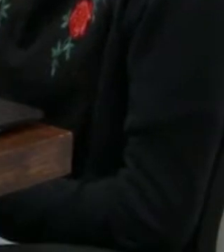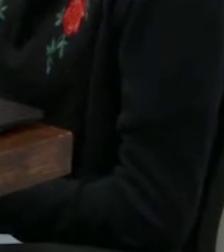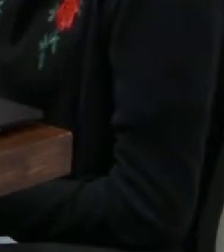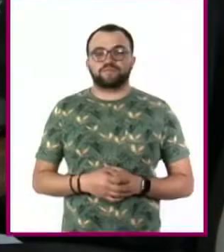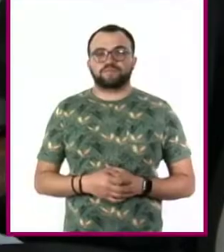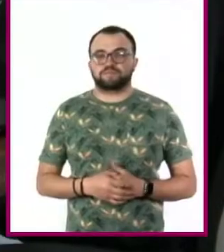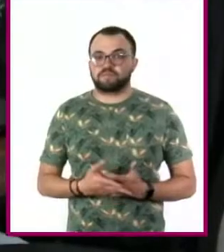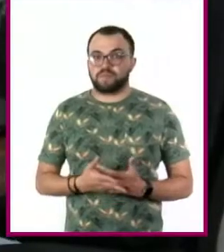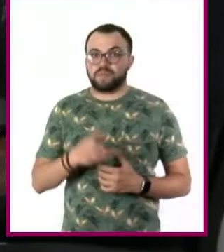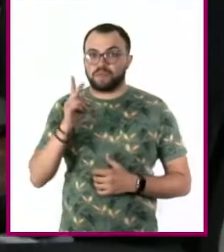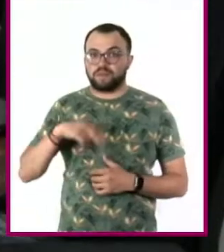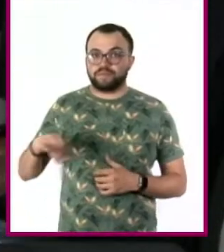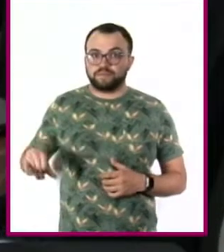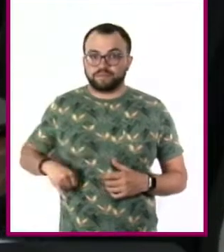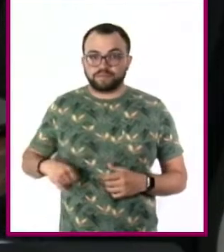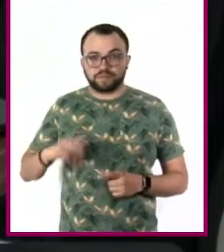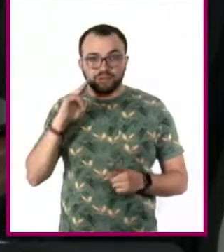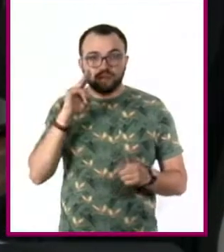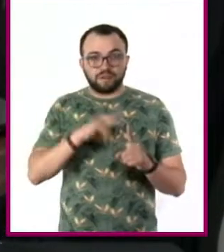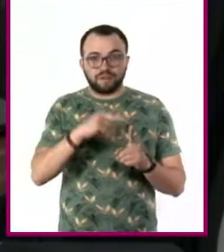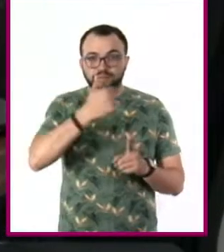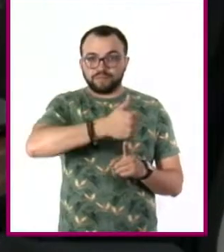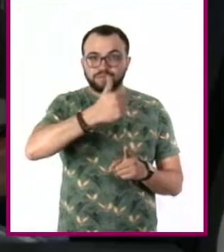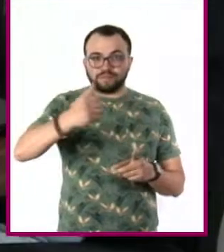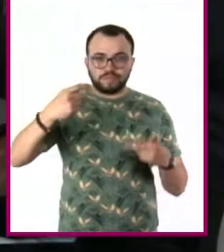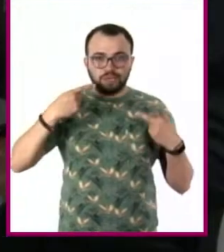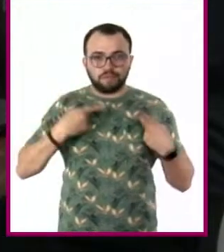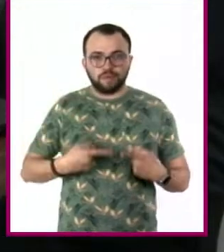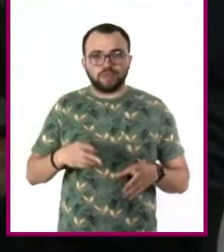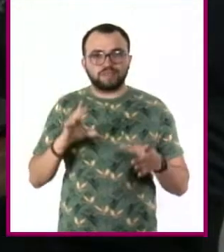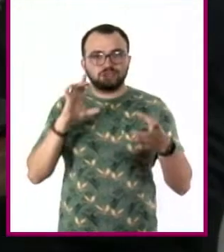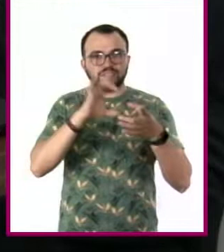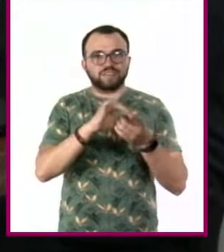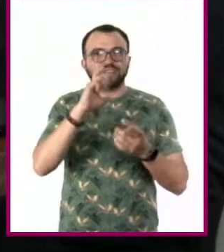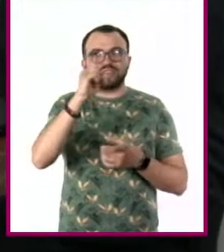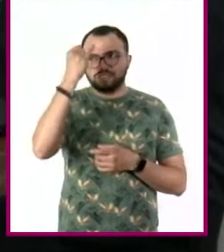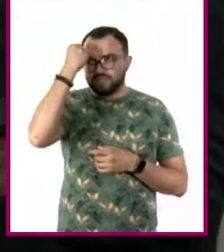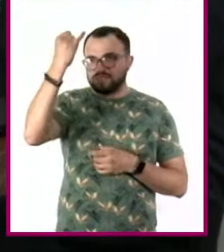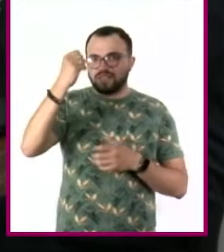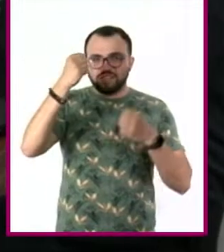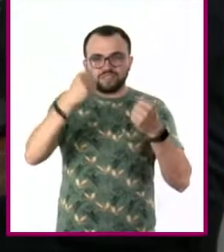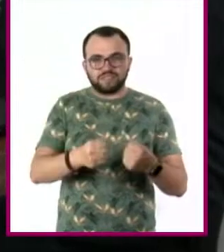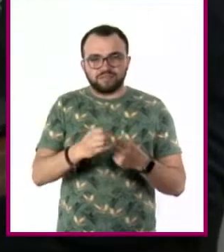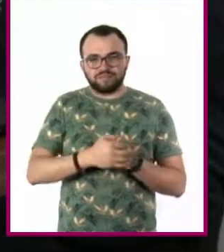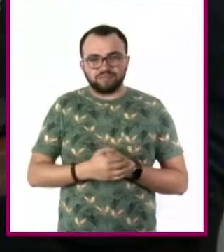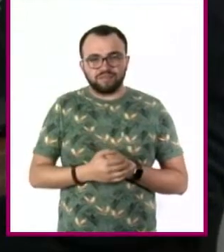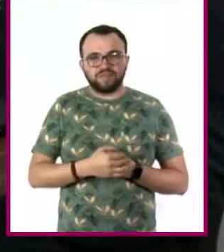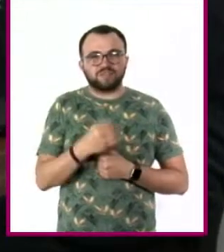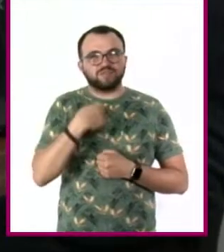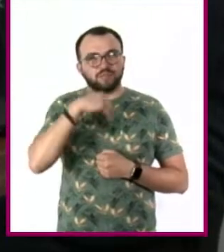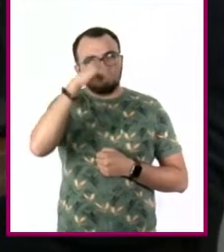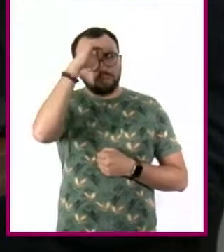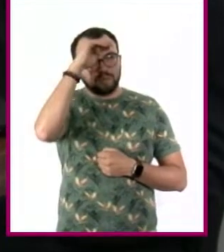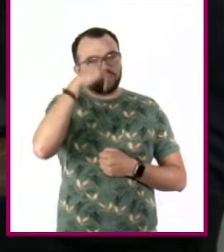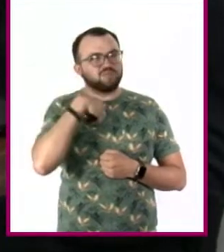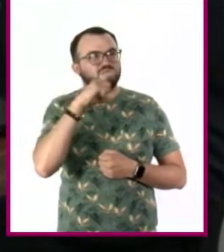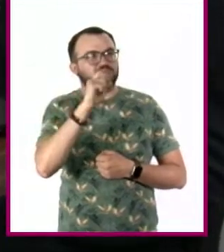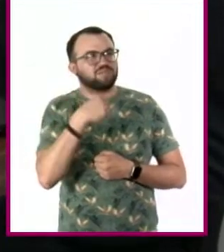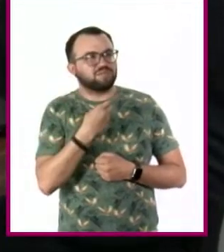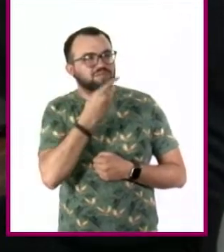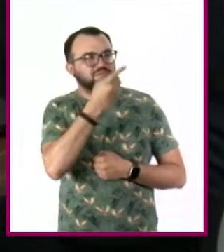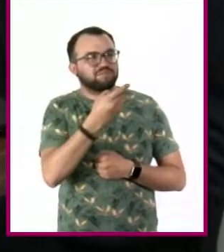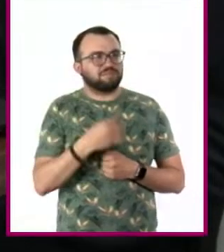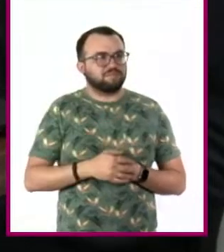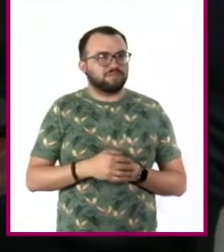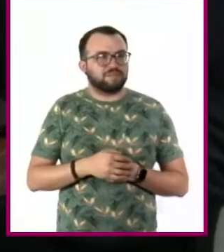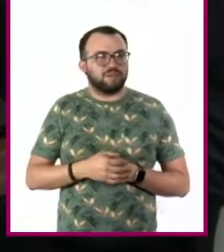Qué interesante es ver lo que cada persona asocia con la idea de seguridad. Me quedé pensando en lo que yo contestaría. Más bien hice